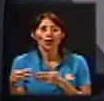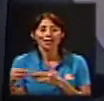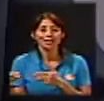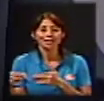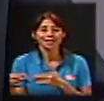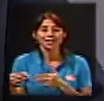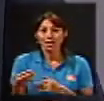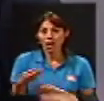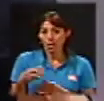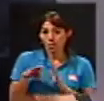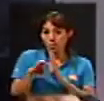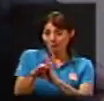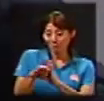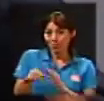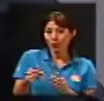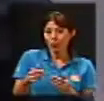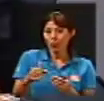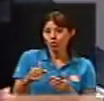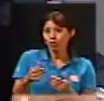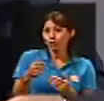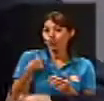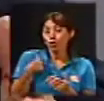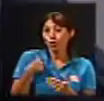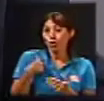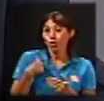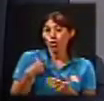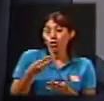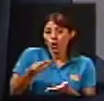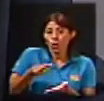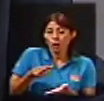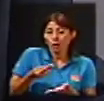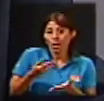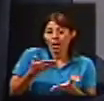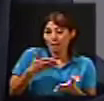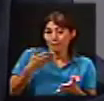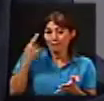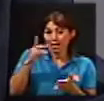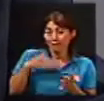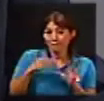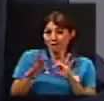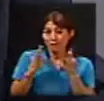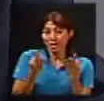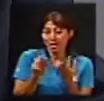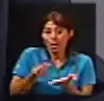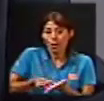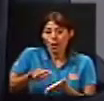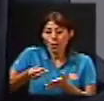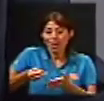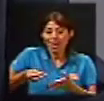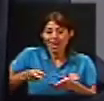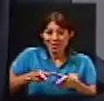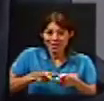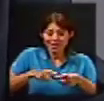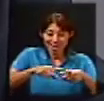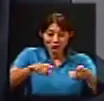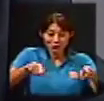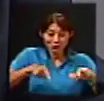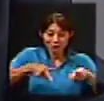a mi familia unos sartenes de esos que no se pegan. me costaron